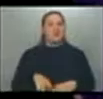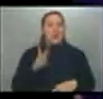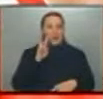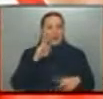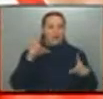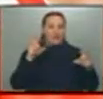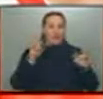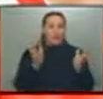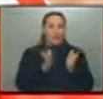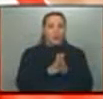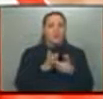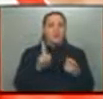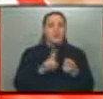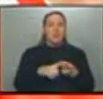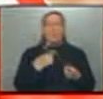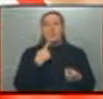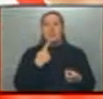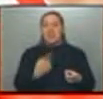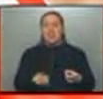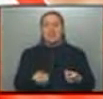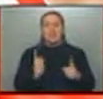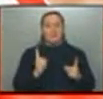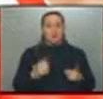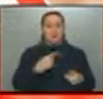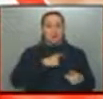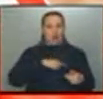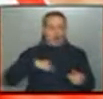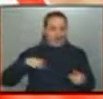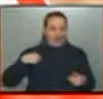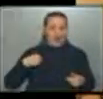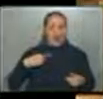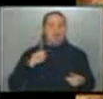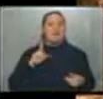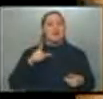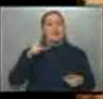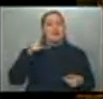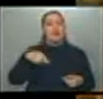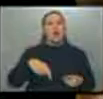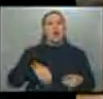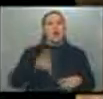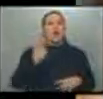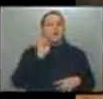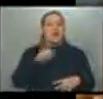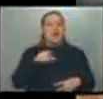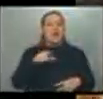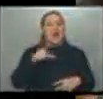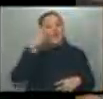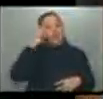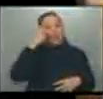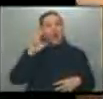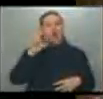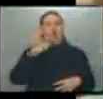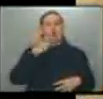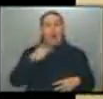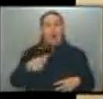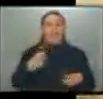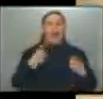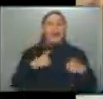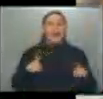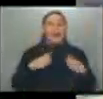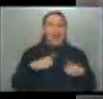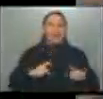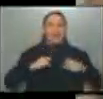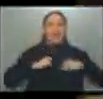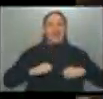él. Dicen que es con ese escote, es el escote de la Eurocopa. Ella es de Albania. Y escuchen, aquí cantando reggaetón